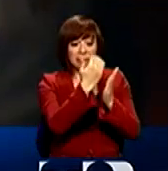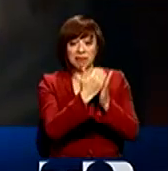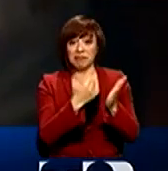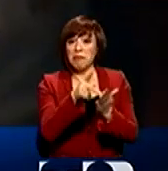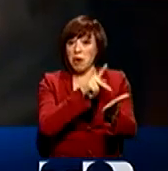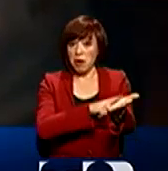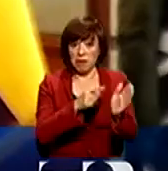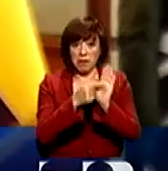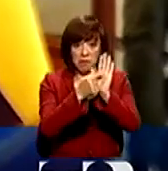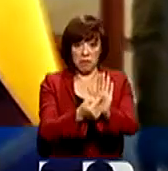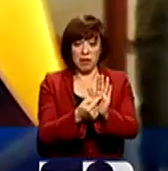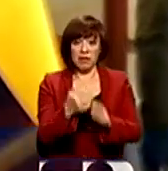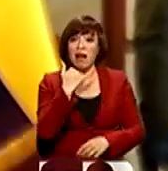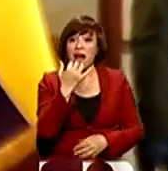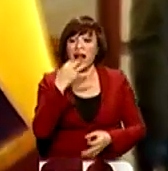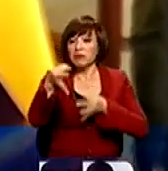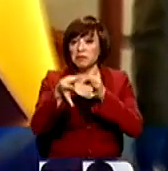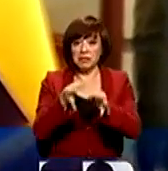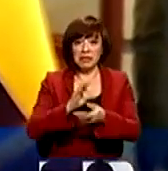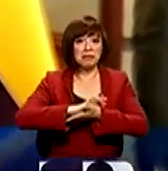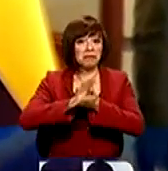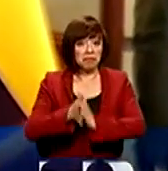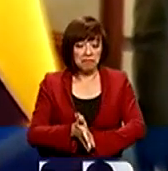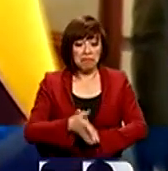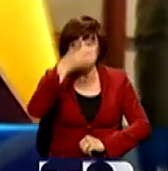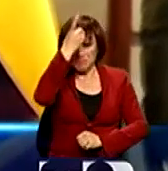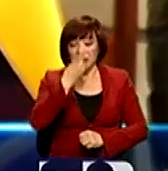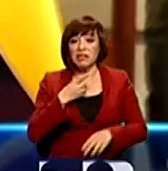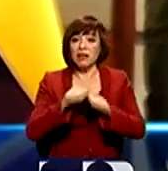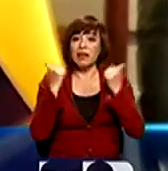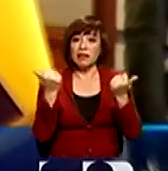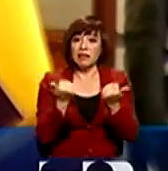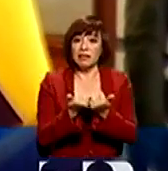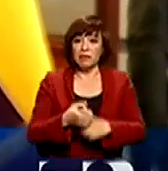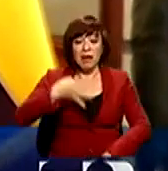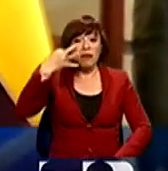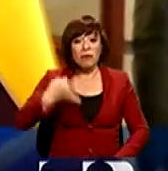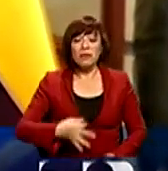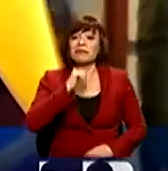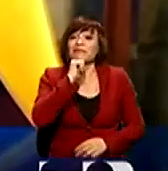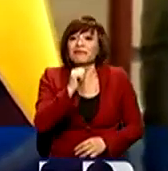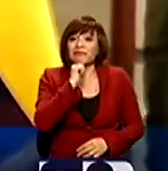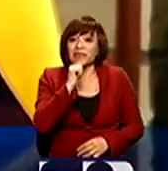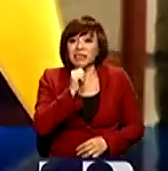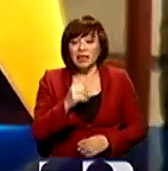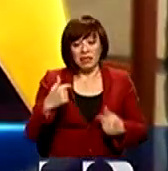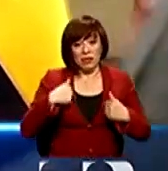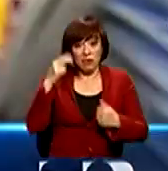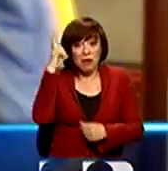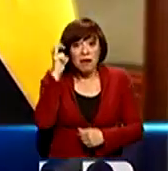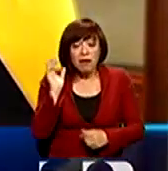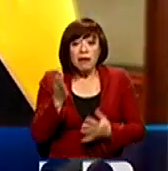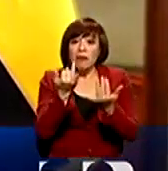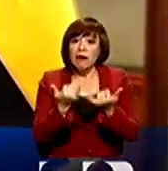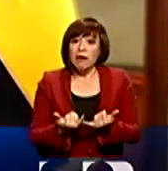presidenta de la Asamblea. Una decisión del Pleno de la Asamblea y por lo tanto obligatorio cumplimiento no está siendo acatada. Creo yo que nuevamente